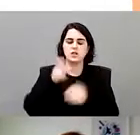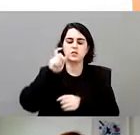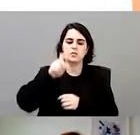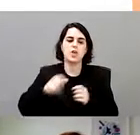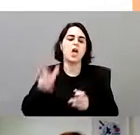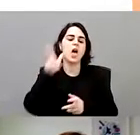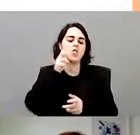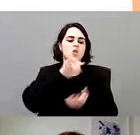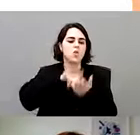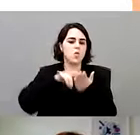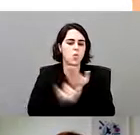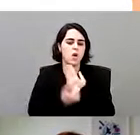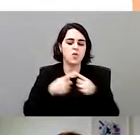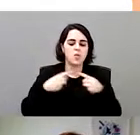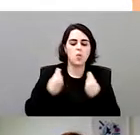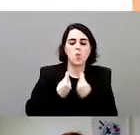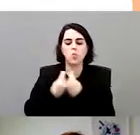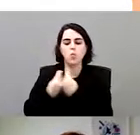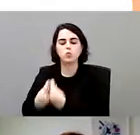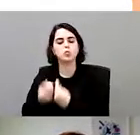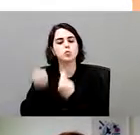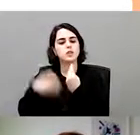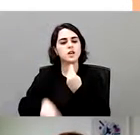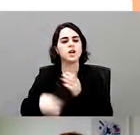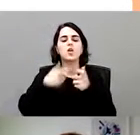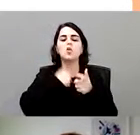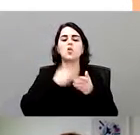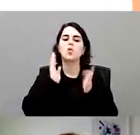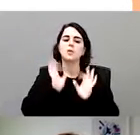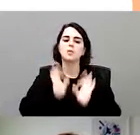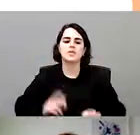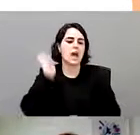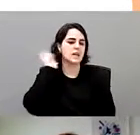del colegio en coordinación con la logopeda de Aspace.